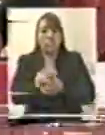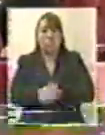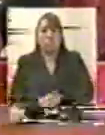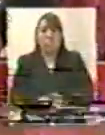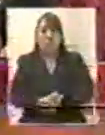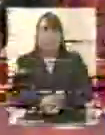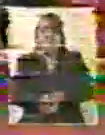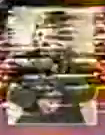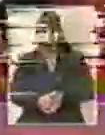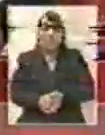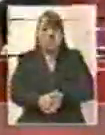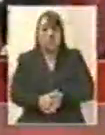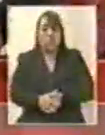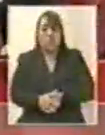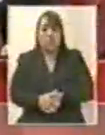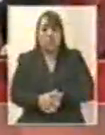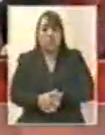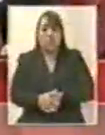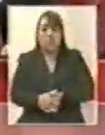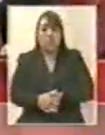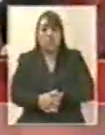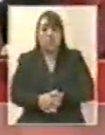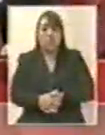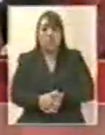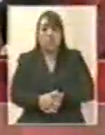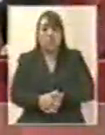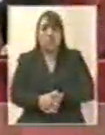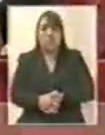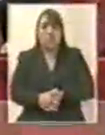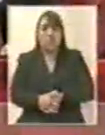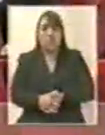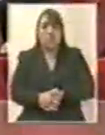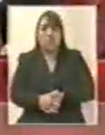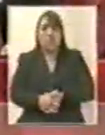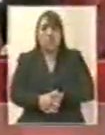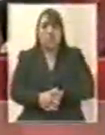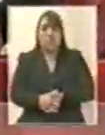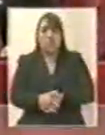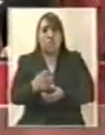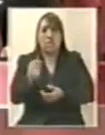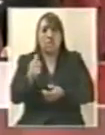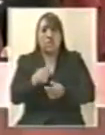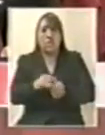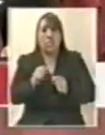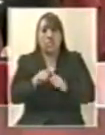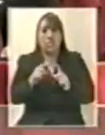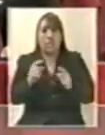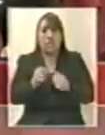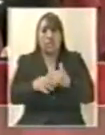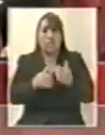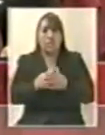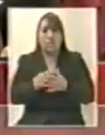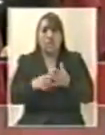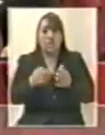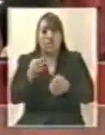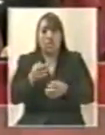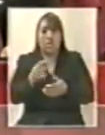constituye casi diferenciándose de lo que es la realidad que produce la elección.